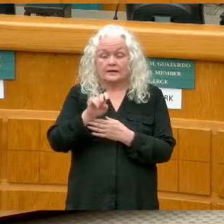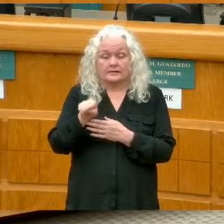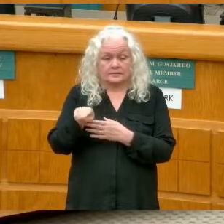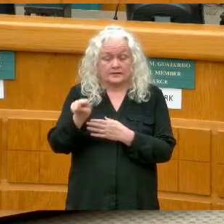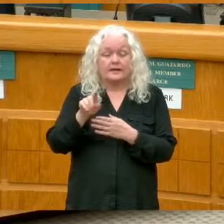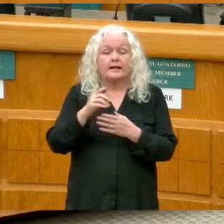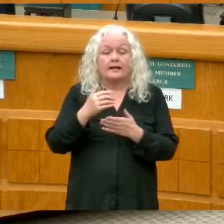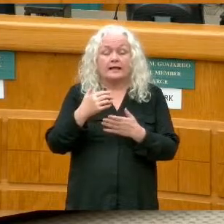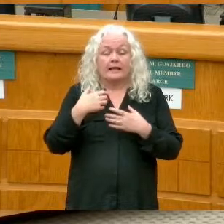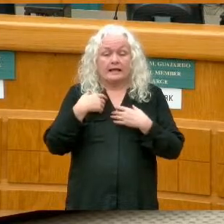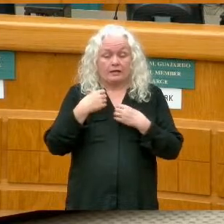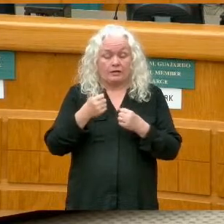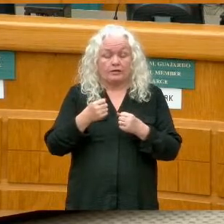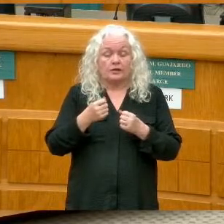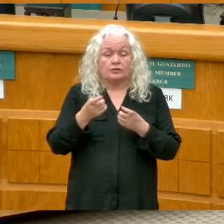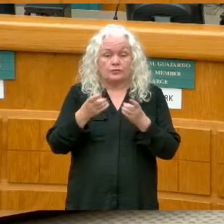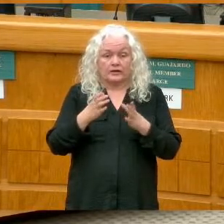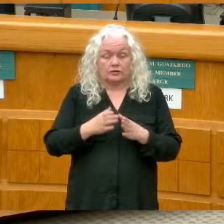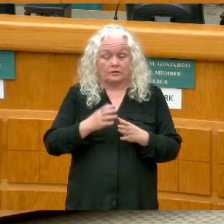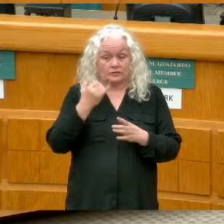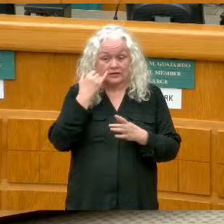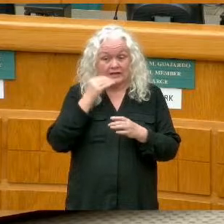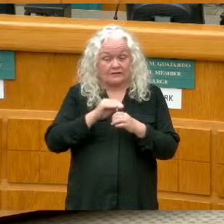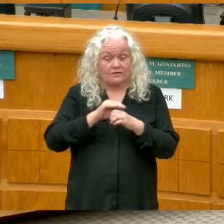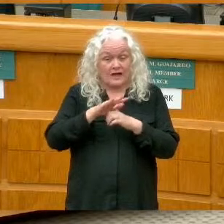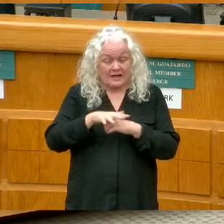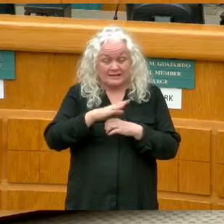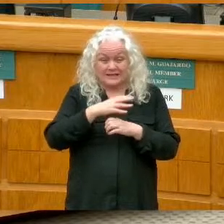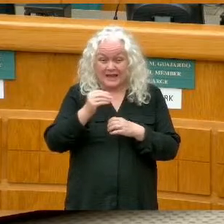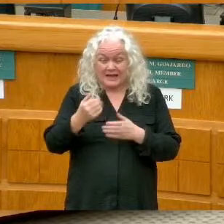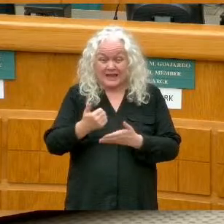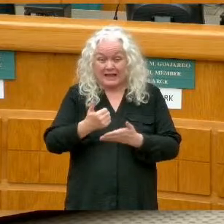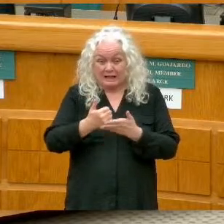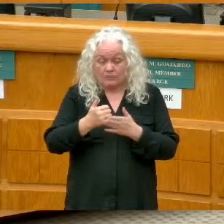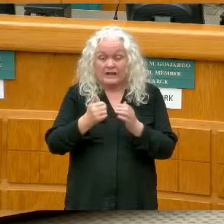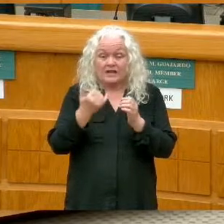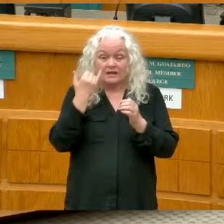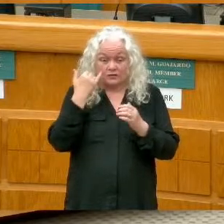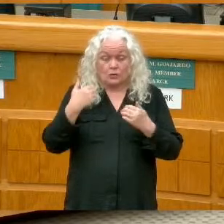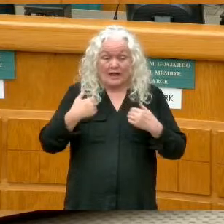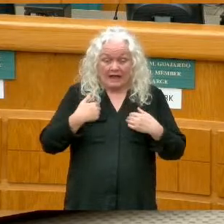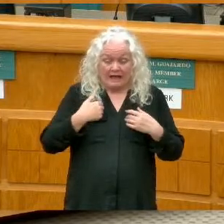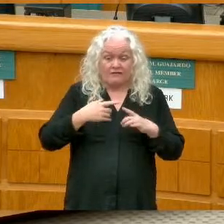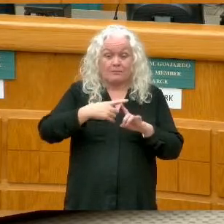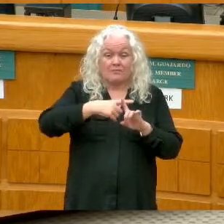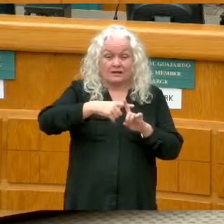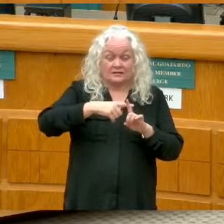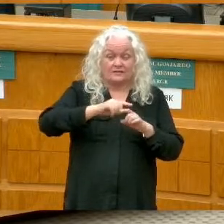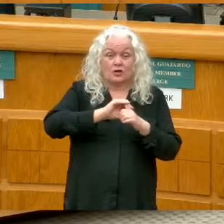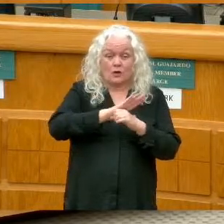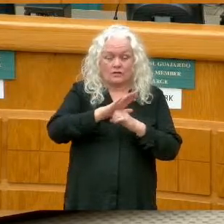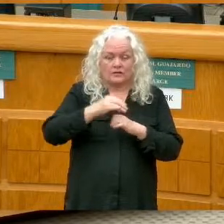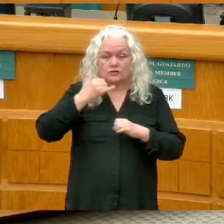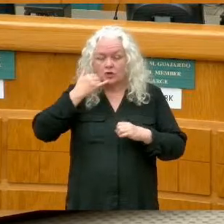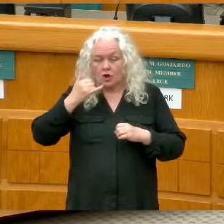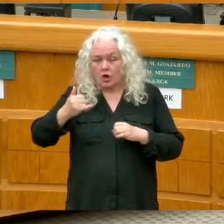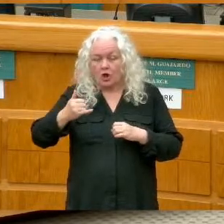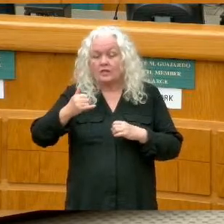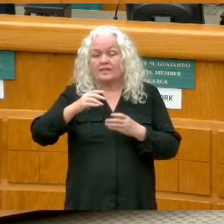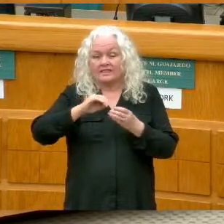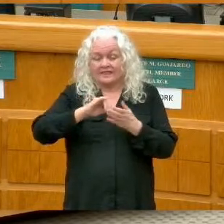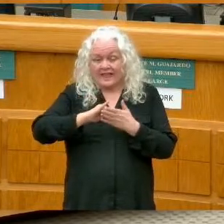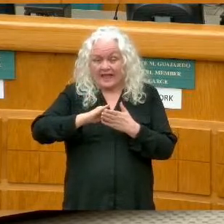COVID-19 positive individuals who need advice and or guidance regarding COVID-19 health concerns, please call the